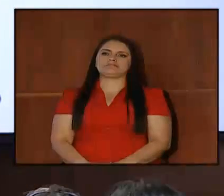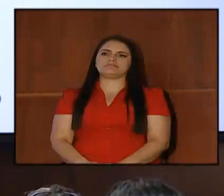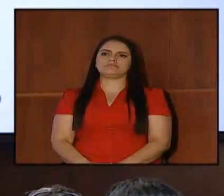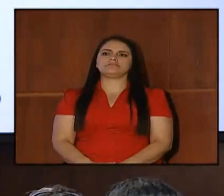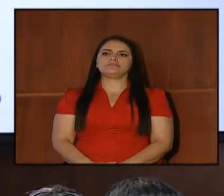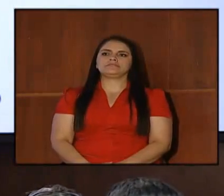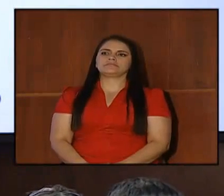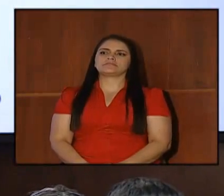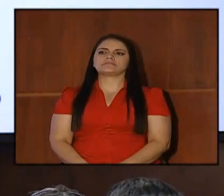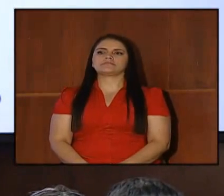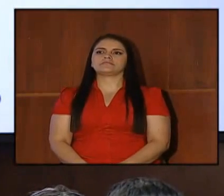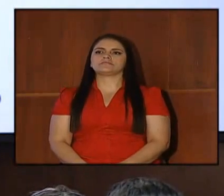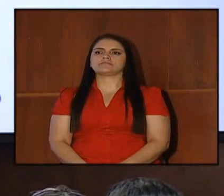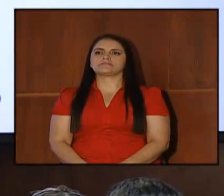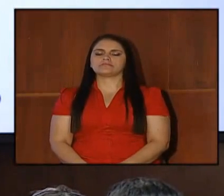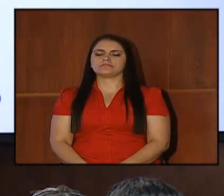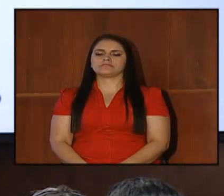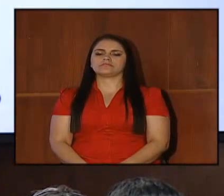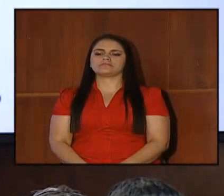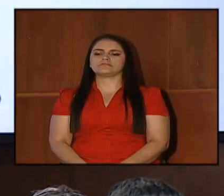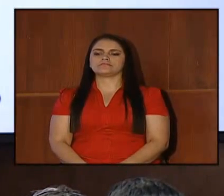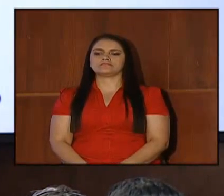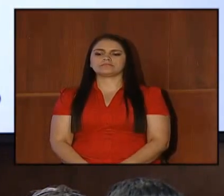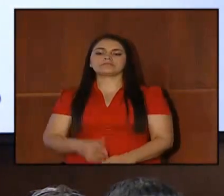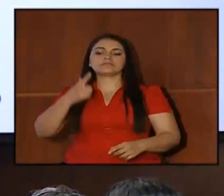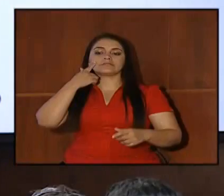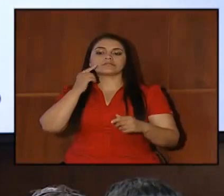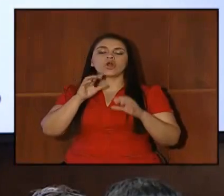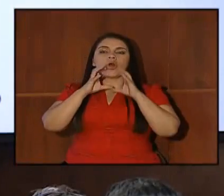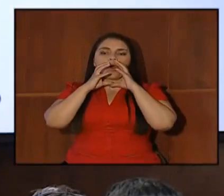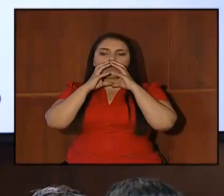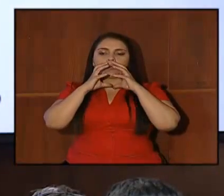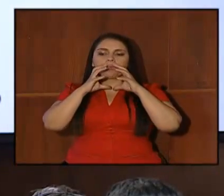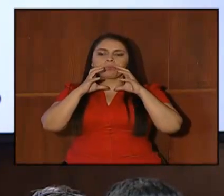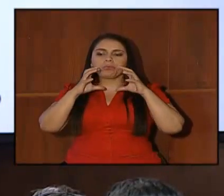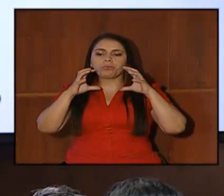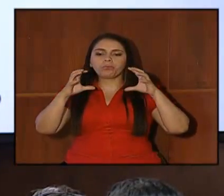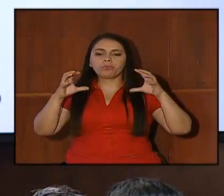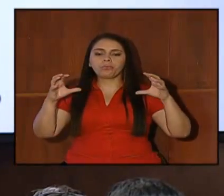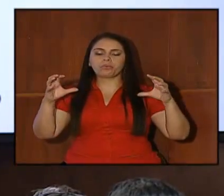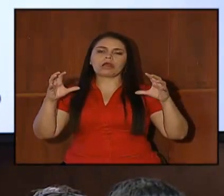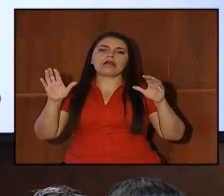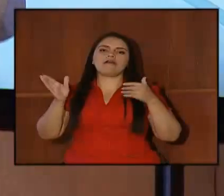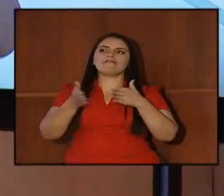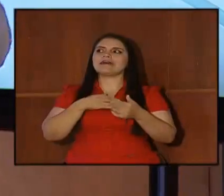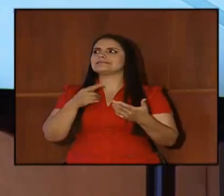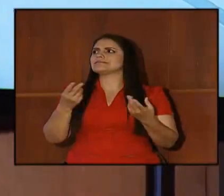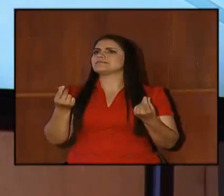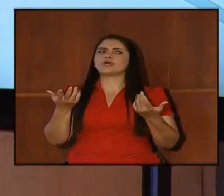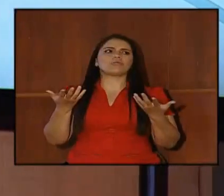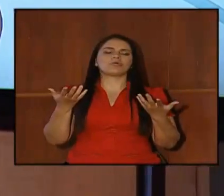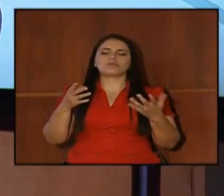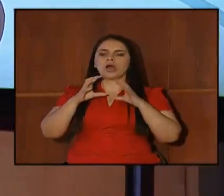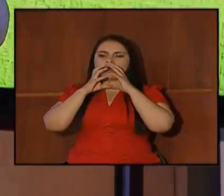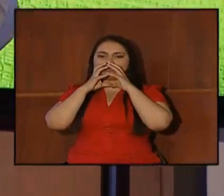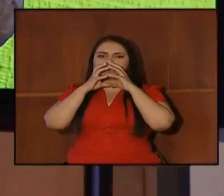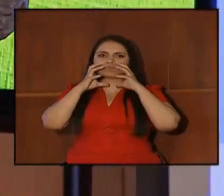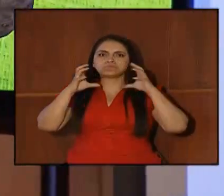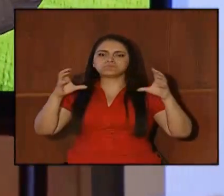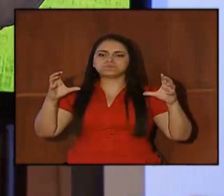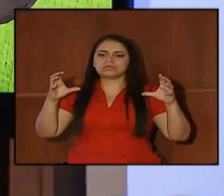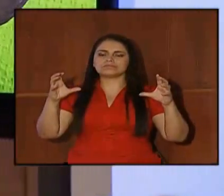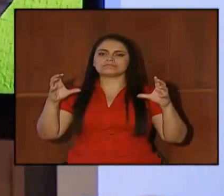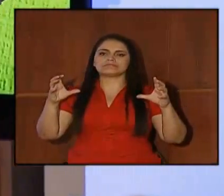¿Sí? Entonces, si van a tener la opción de la bomba, que es como lo que tenemos en la casa fácil y que uno diga, ay, pues llevémosle lo de la